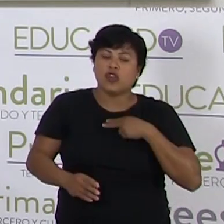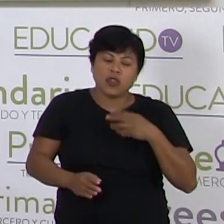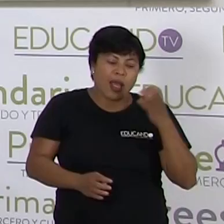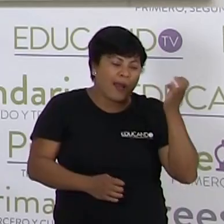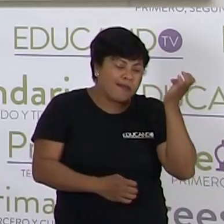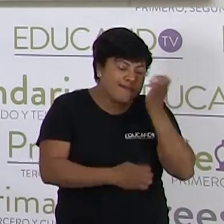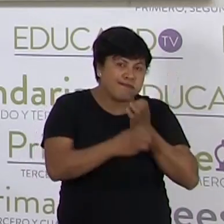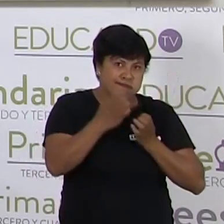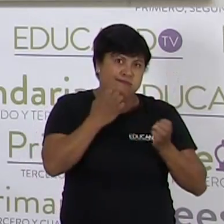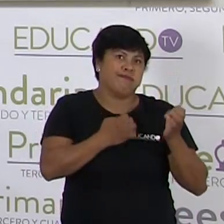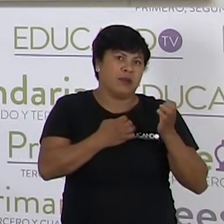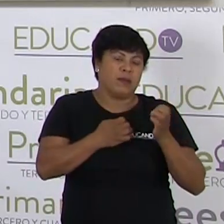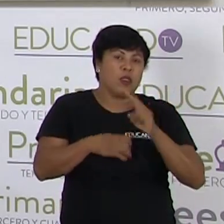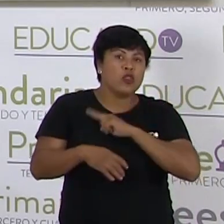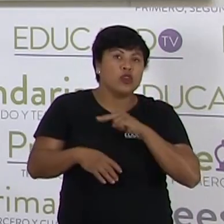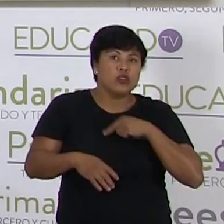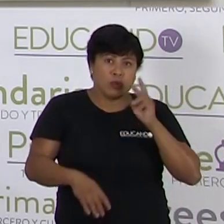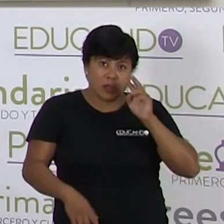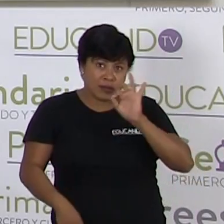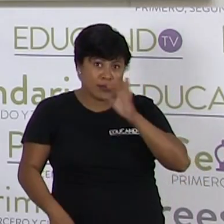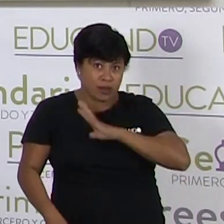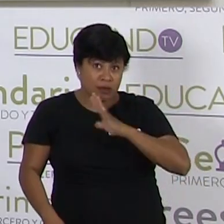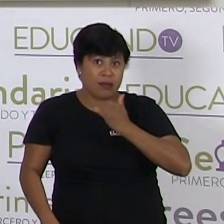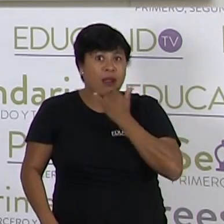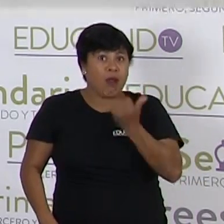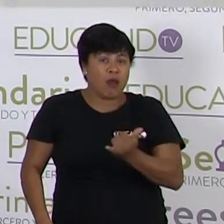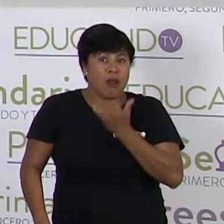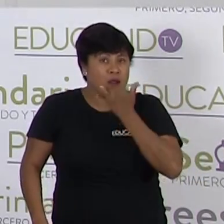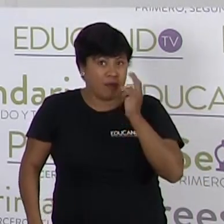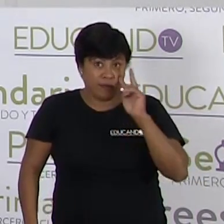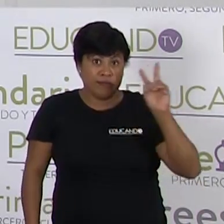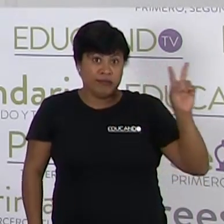revisemos. ¿Identificaron los errores?